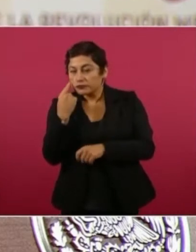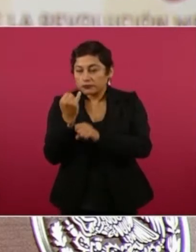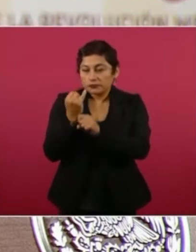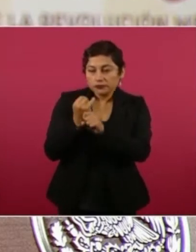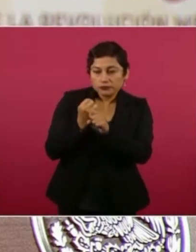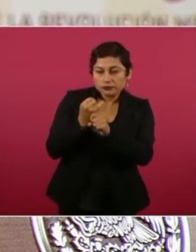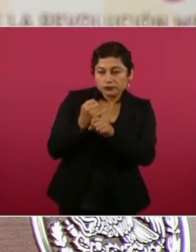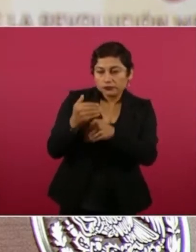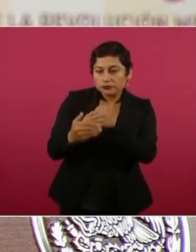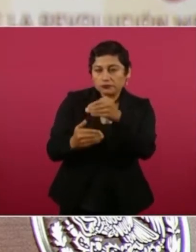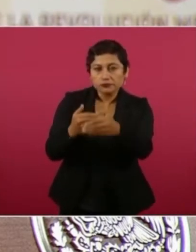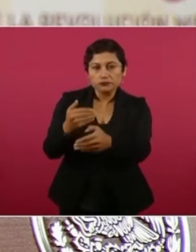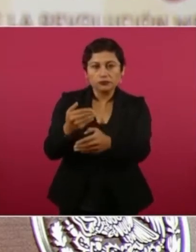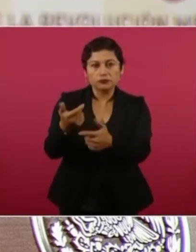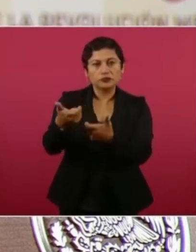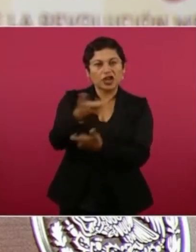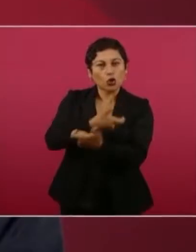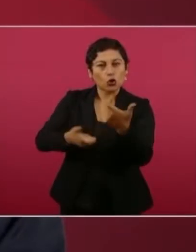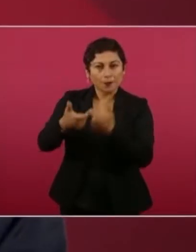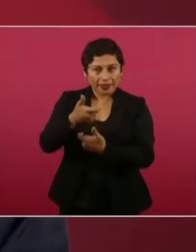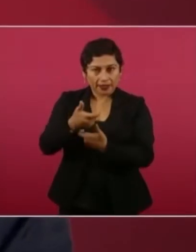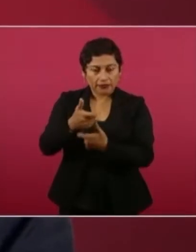que estamos muy bien,